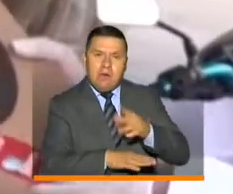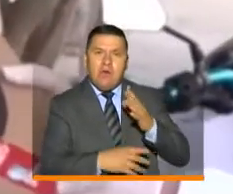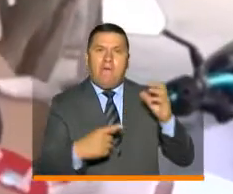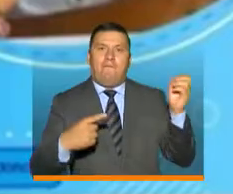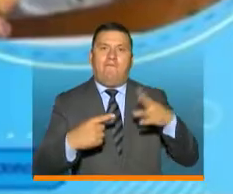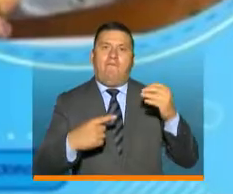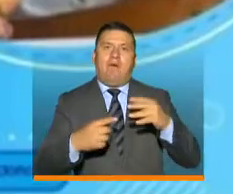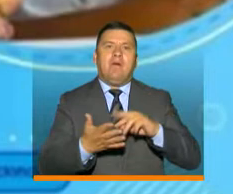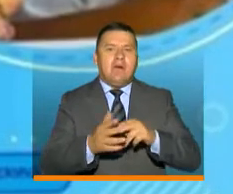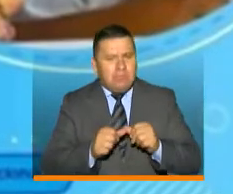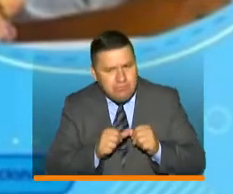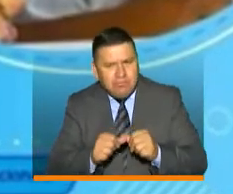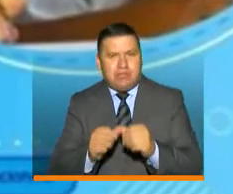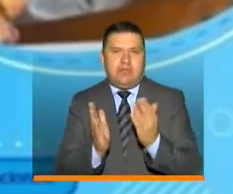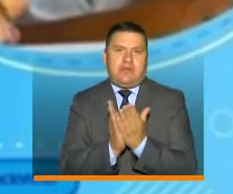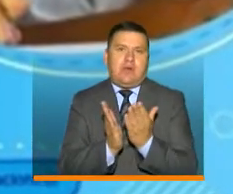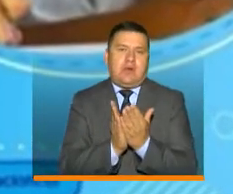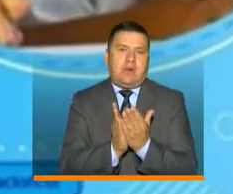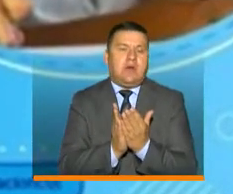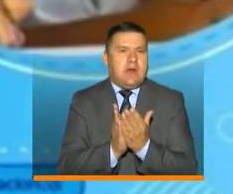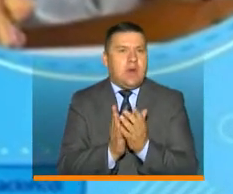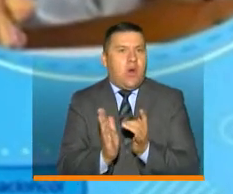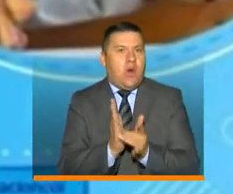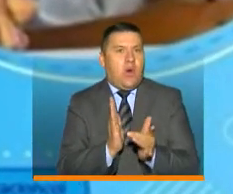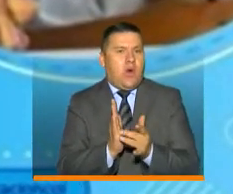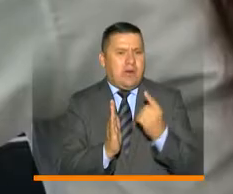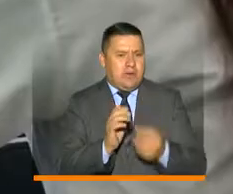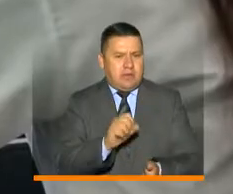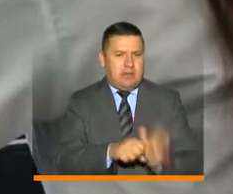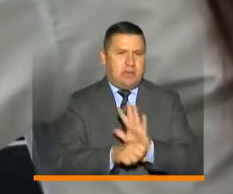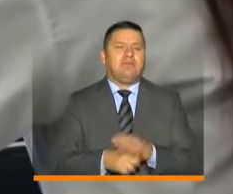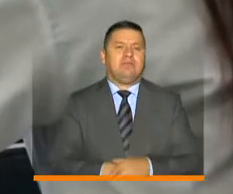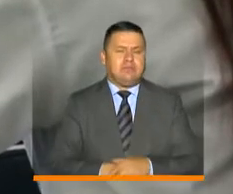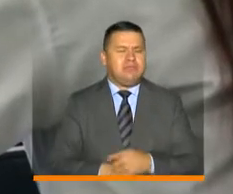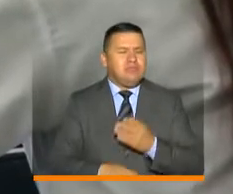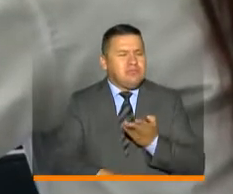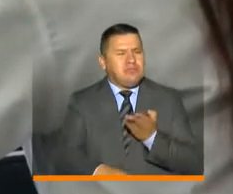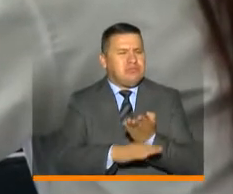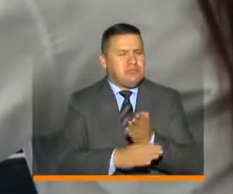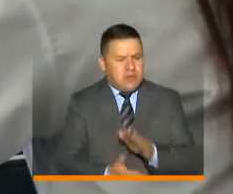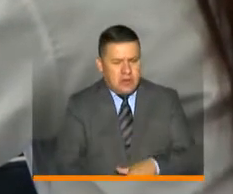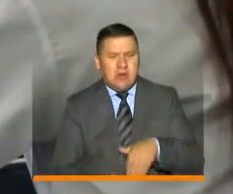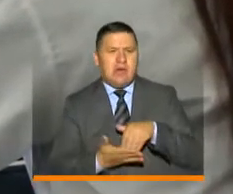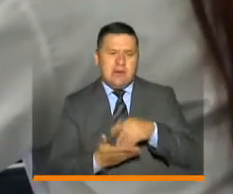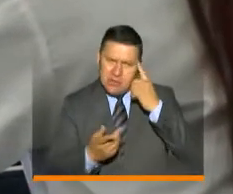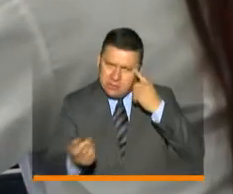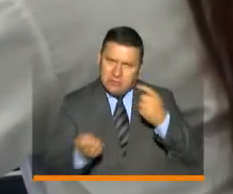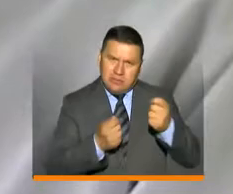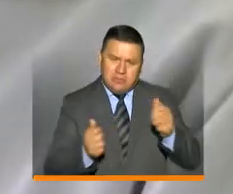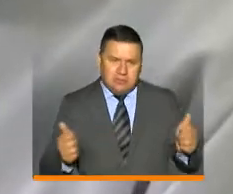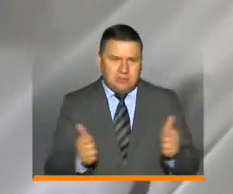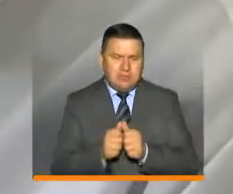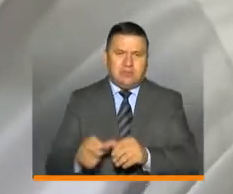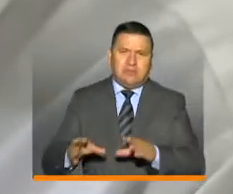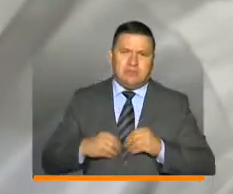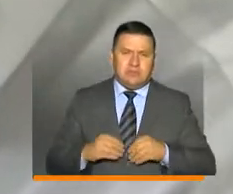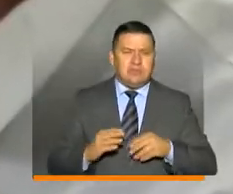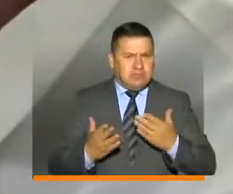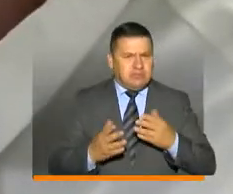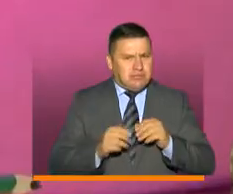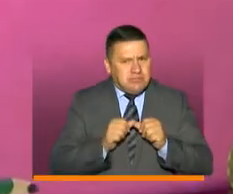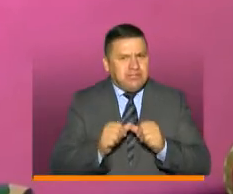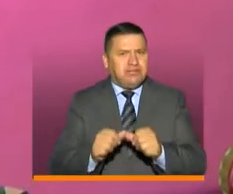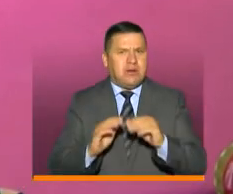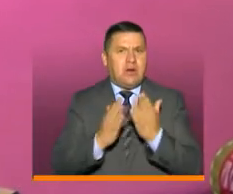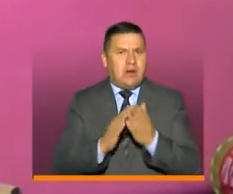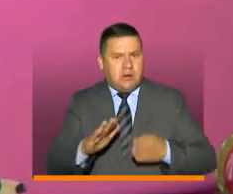foro Permanencia Escolar en el Contexto de la Emergencia Sanitaria, con el propósito de fortalecer la estrategia de acogida, bienestar y